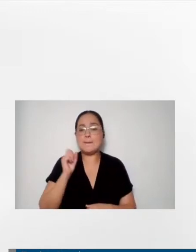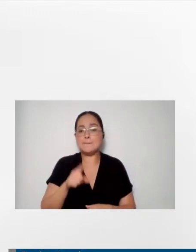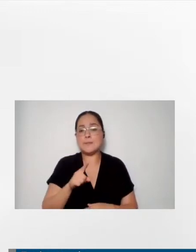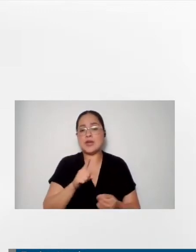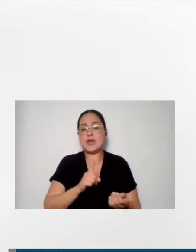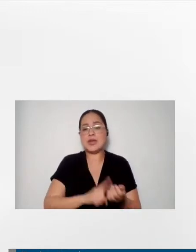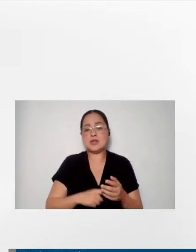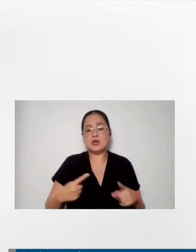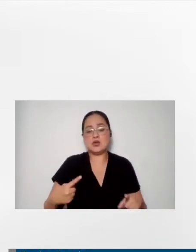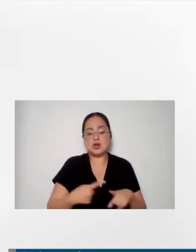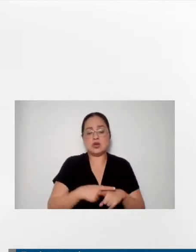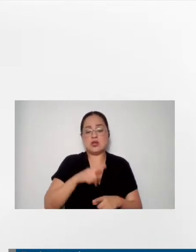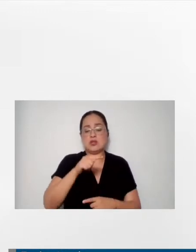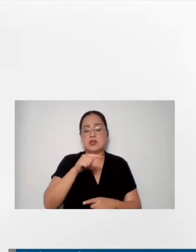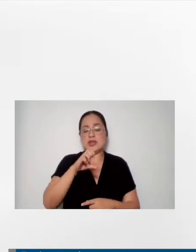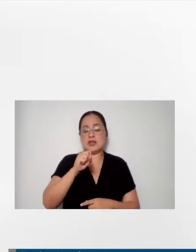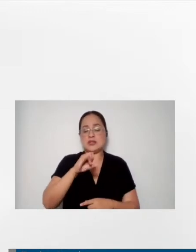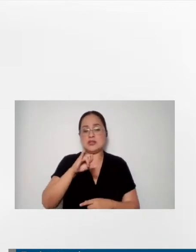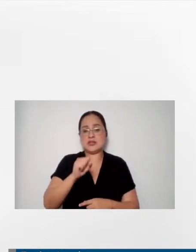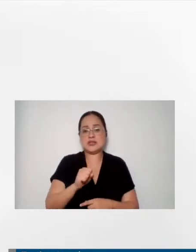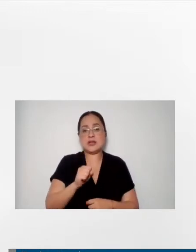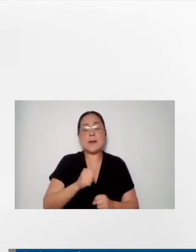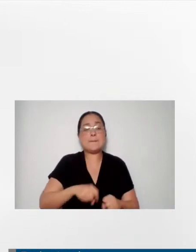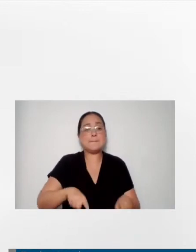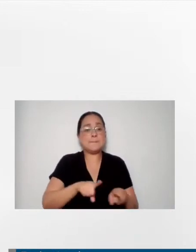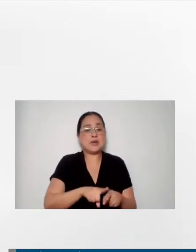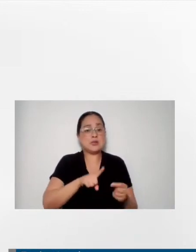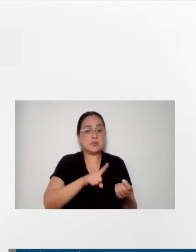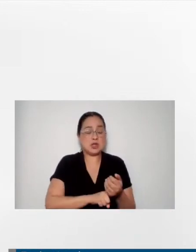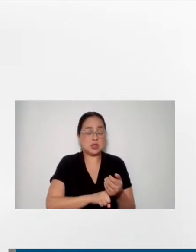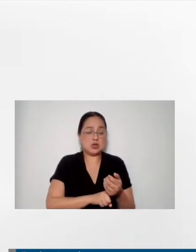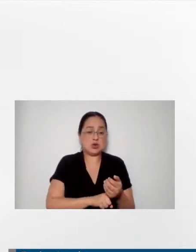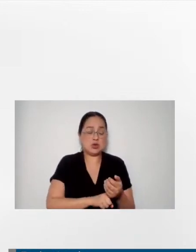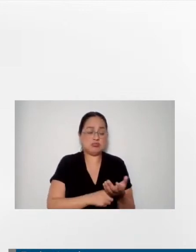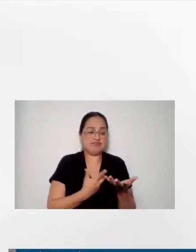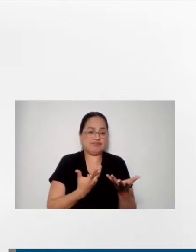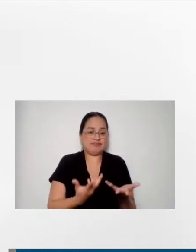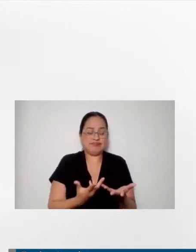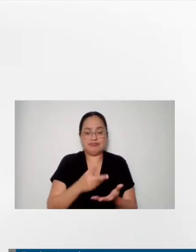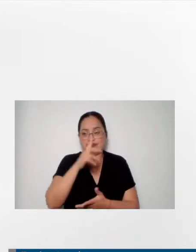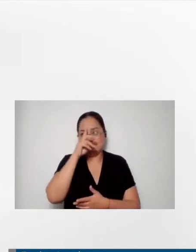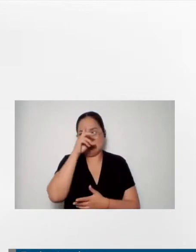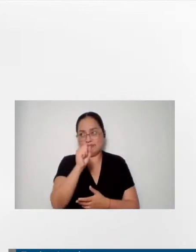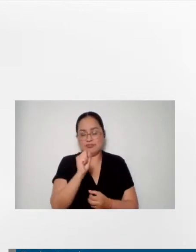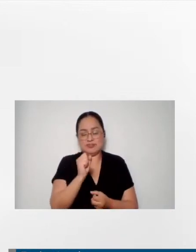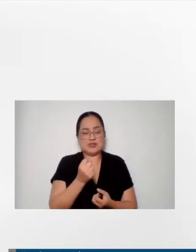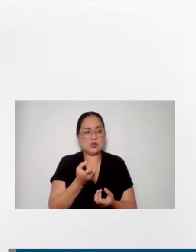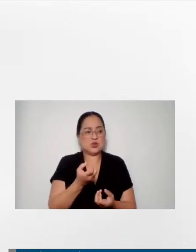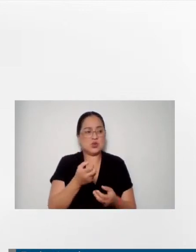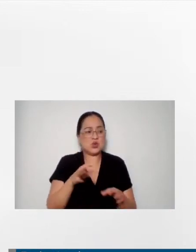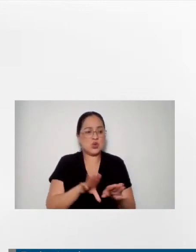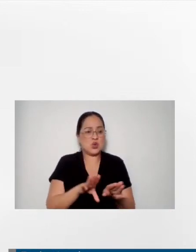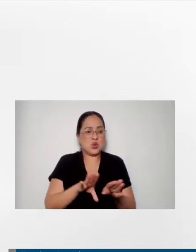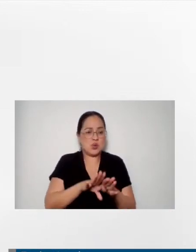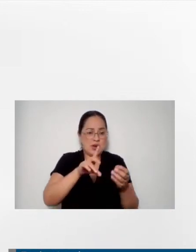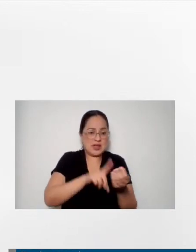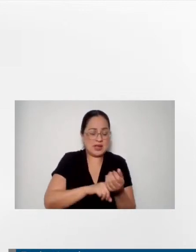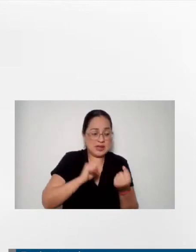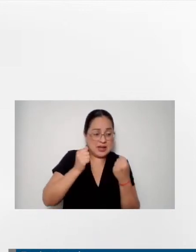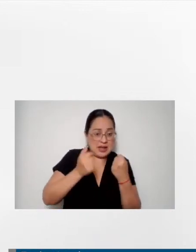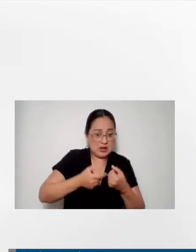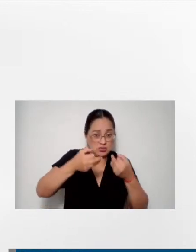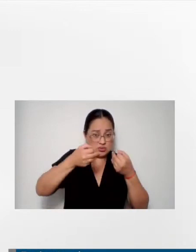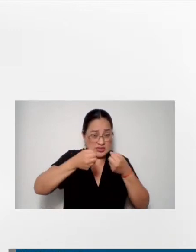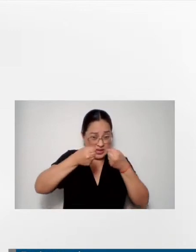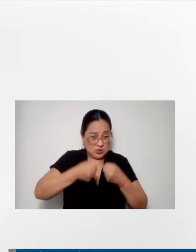contradicción de tesis, ¿no? Entonces también es como un criterio teórico, abstracto, que no está anclado a unos hechos en específico, ¿no? Entonces me parece